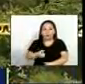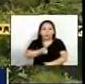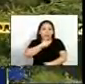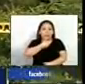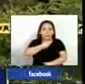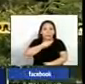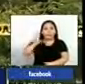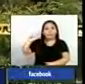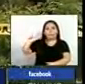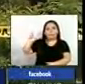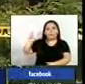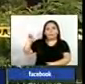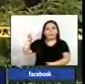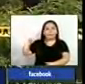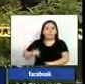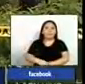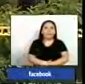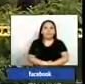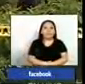Luis Alberto López.